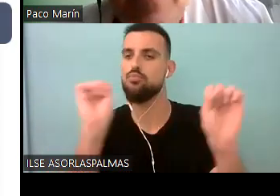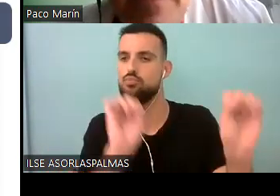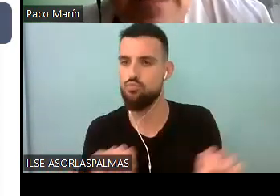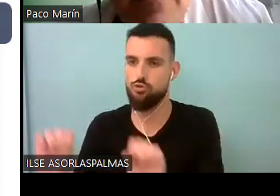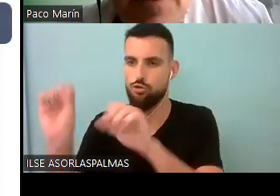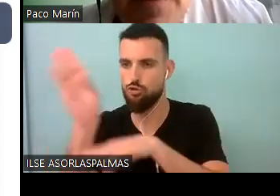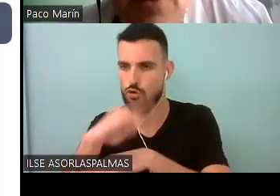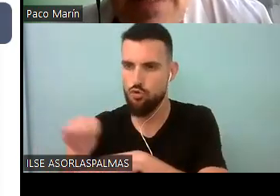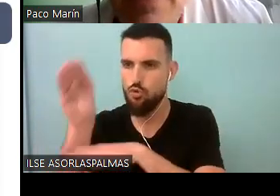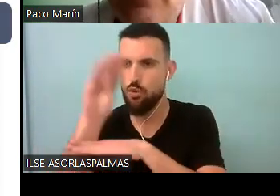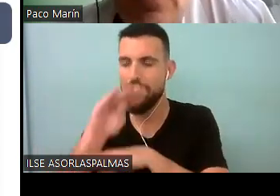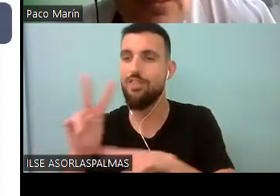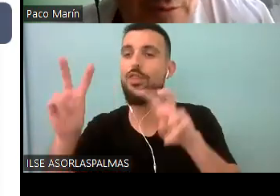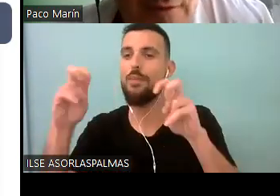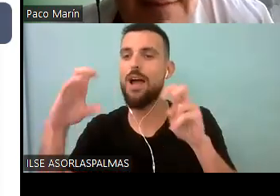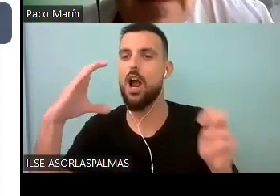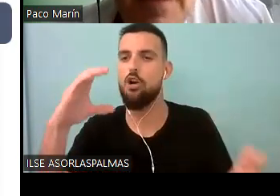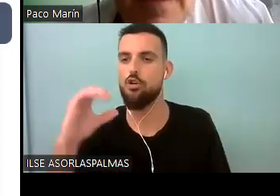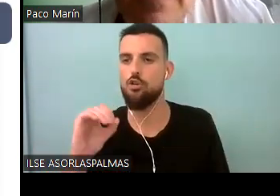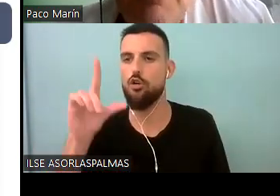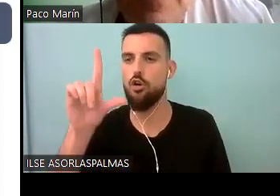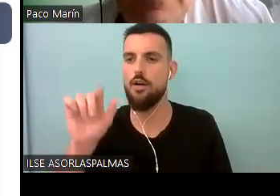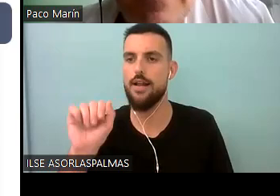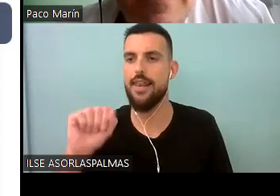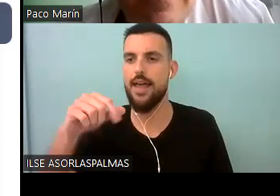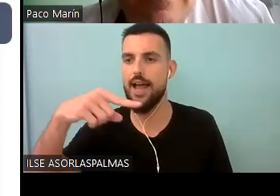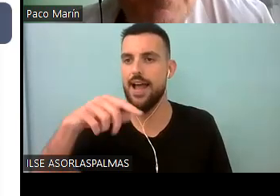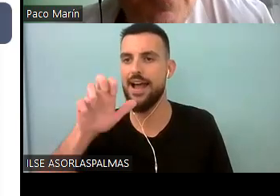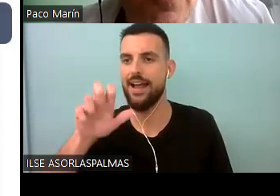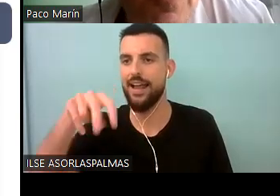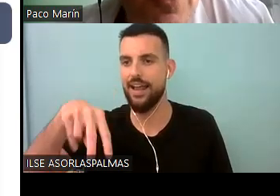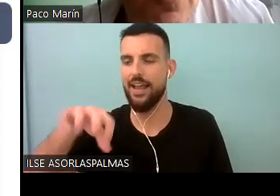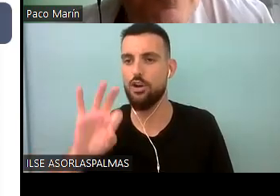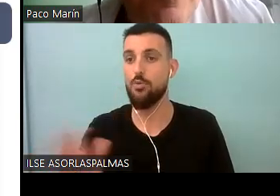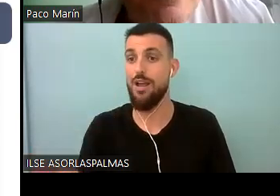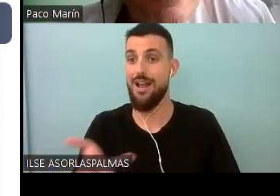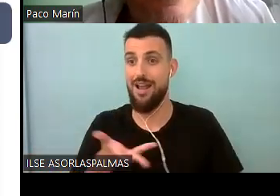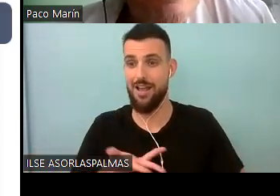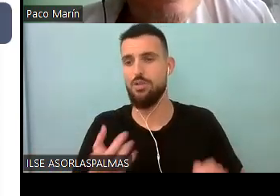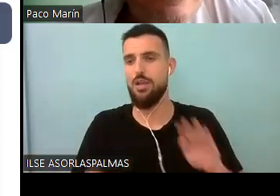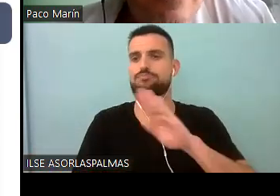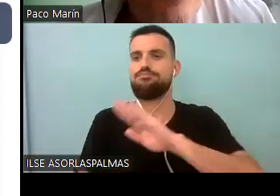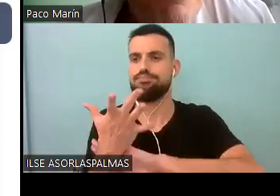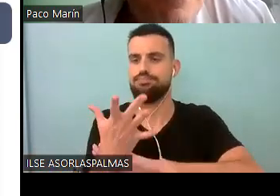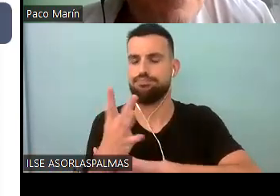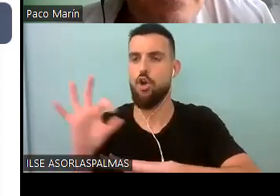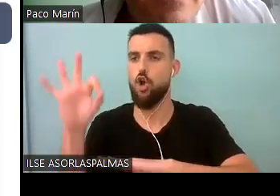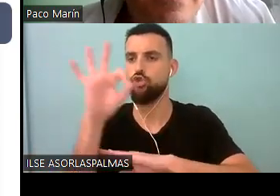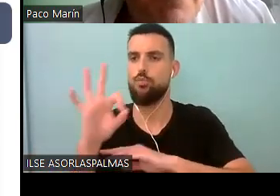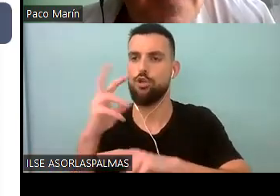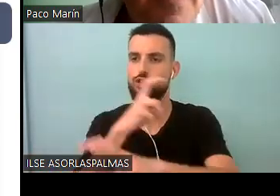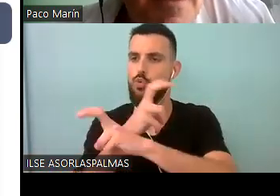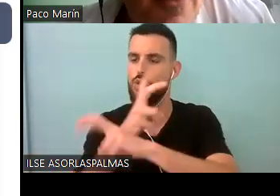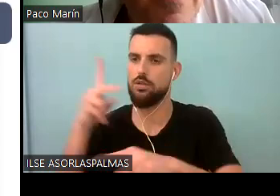papel esencial en la formación de colágeno, son importantes también para evitar el proceso de osteoporosis. Y en el caso de la